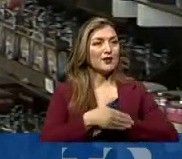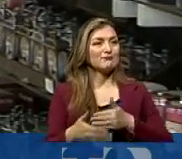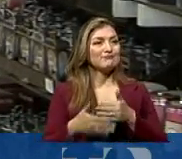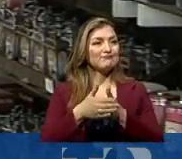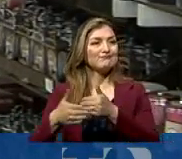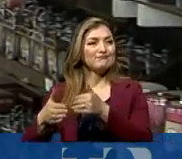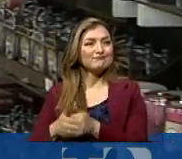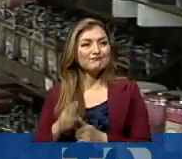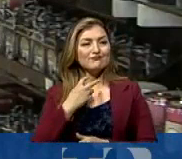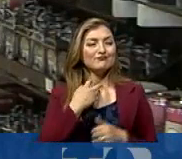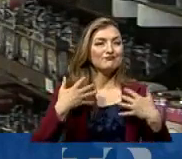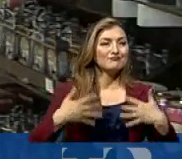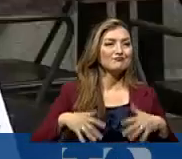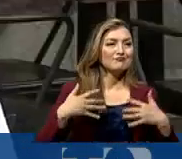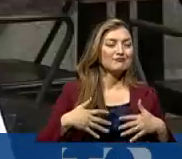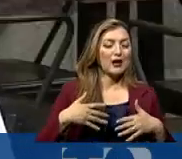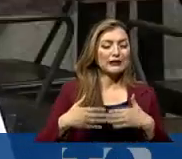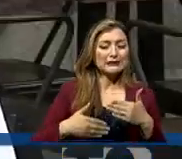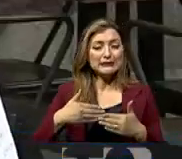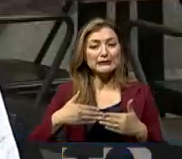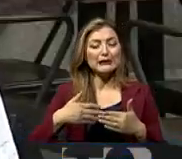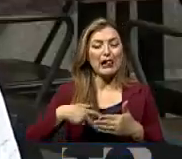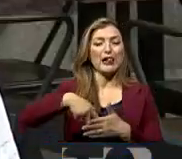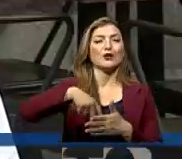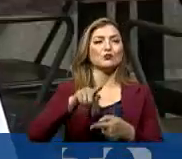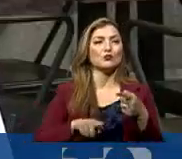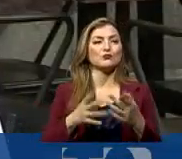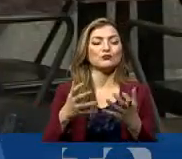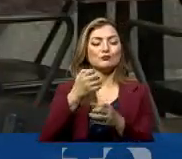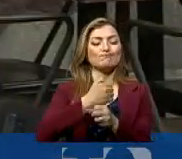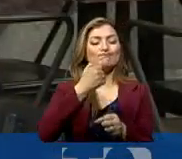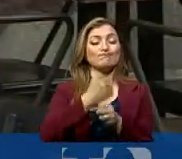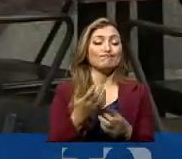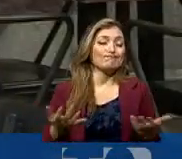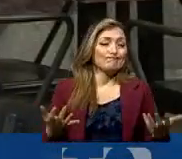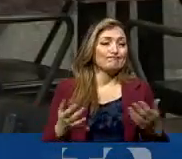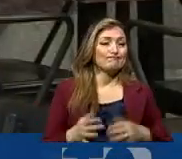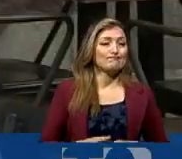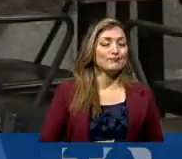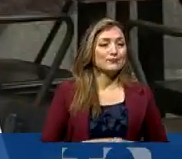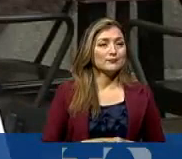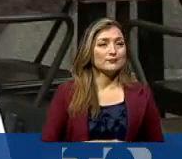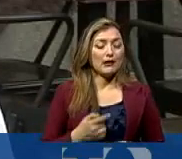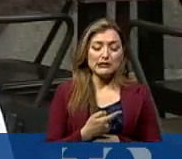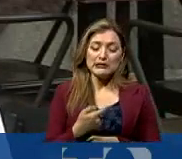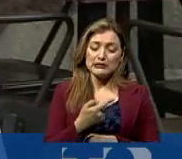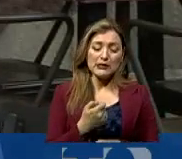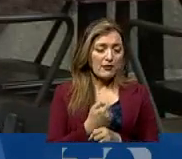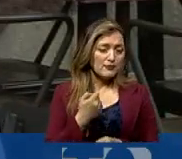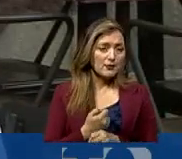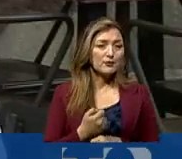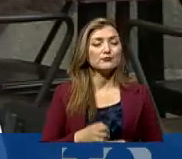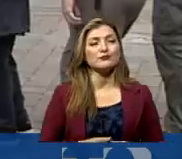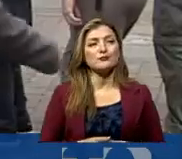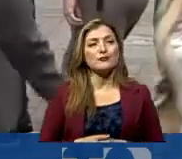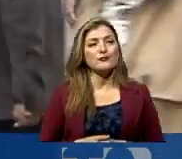tenernos en este temor nos impide avanzar yo quiero es trabajar como le reitero niña él en el día a día que tenemos que estar